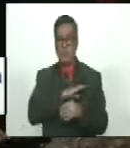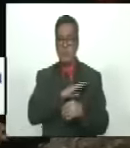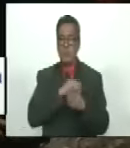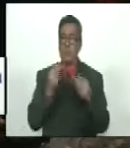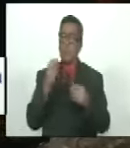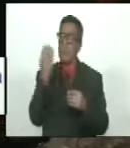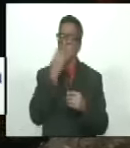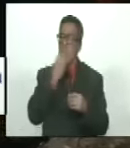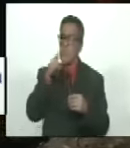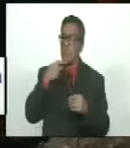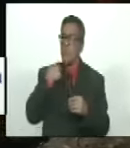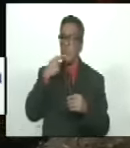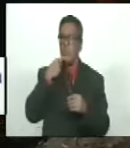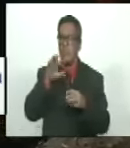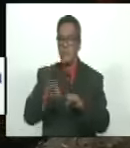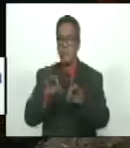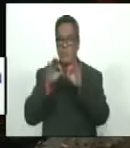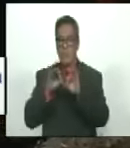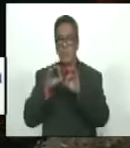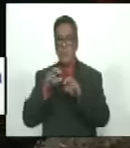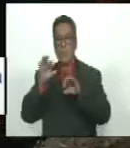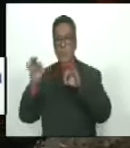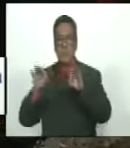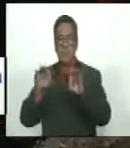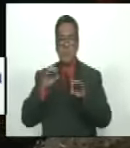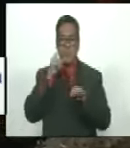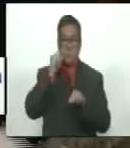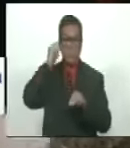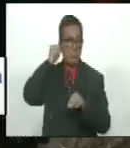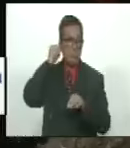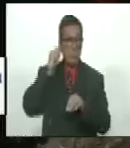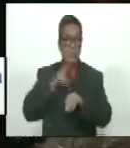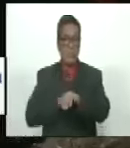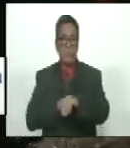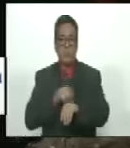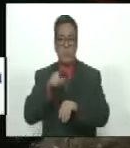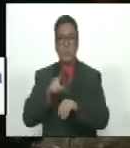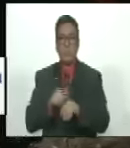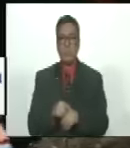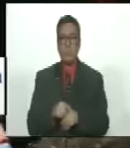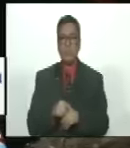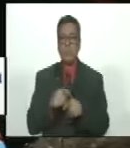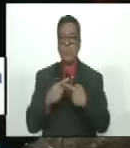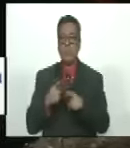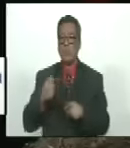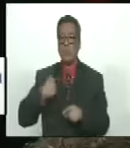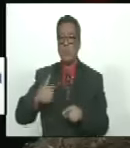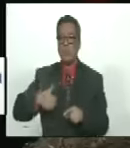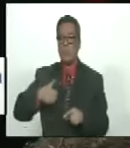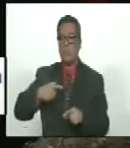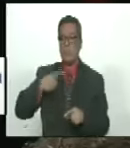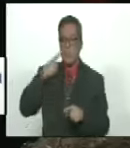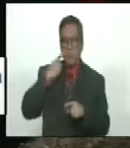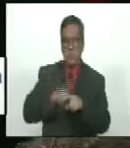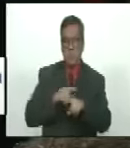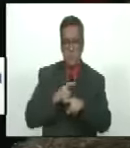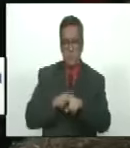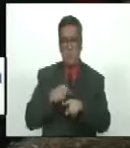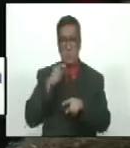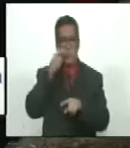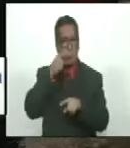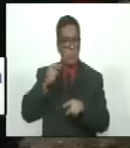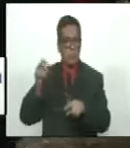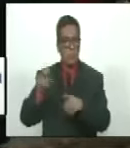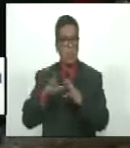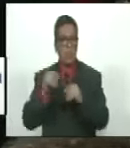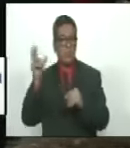mucha risa cuando hablan de especialistas, especiales, no sé qué. Doctora, me dicen doctora, pero es que yo me siento ahí y escucho al pueblo y